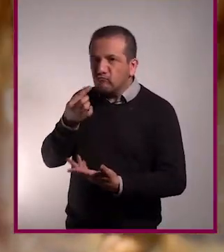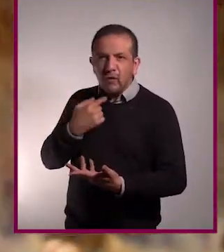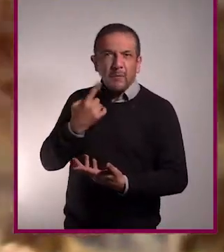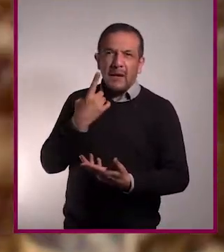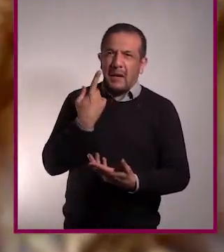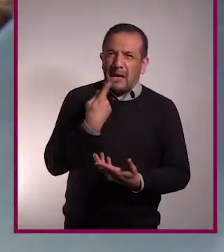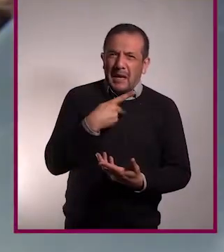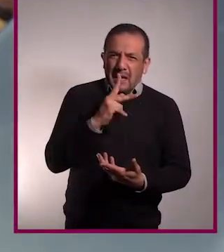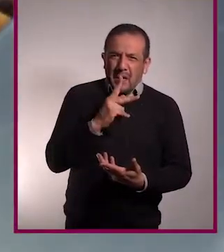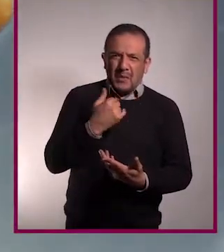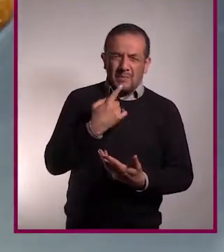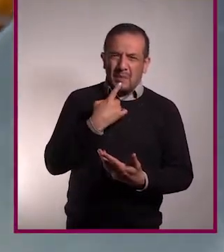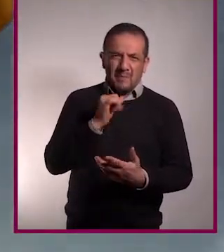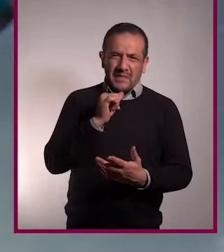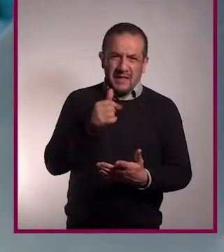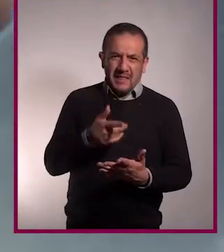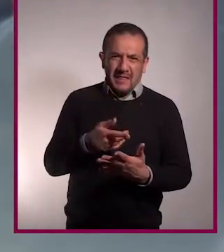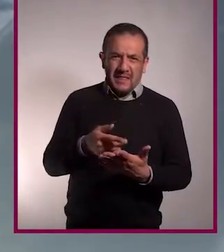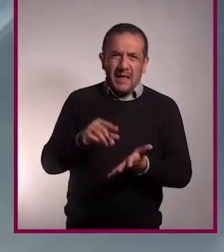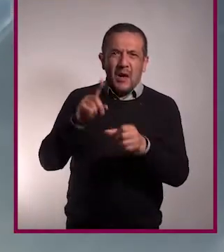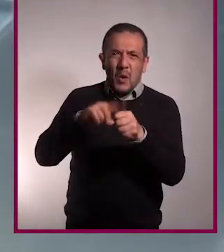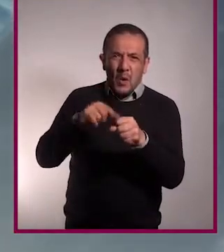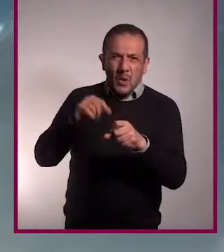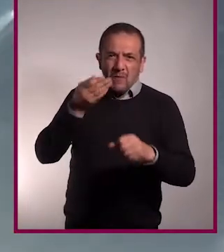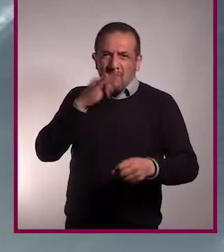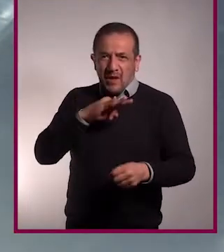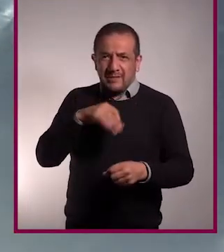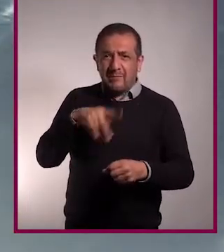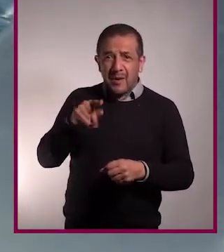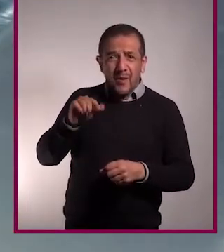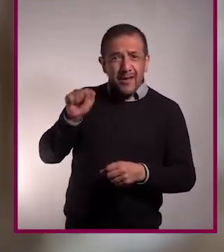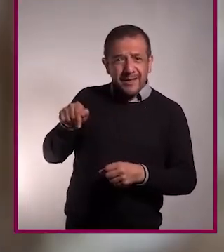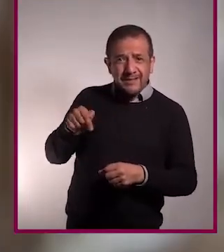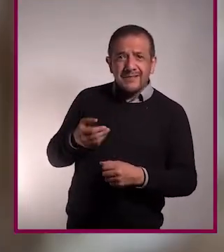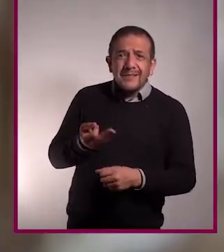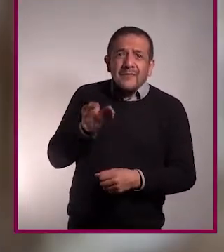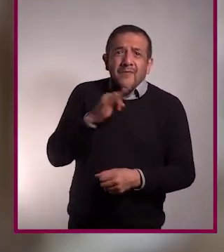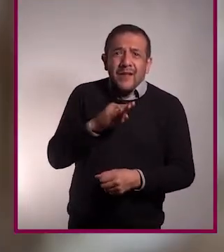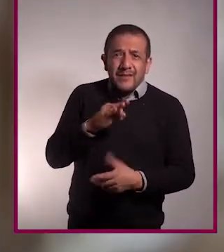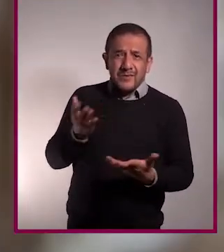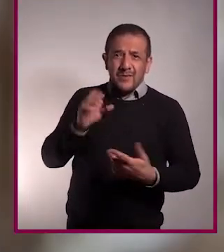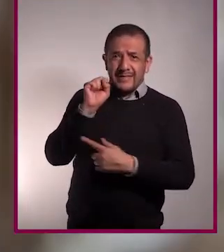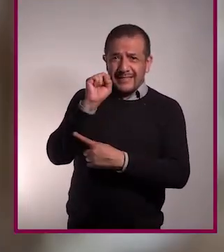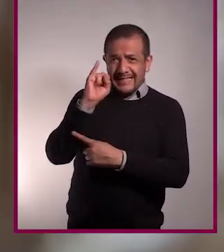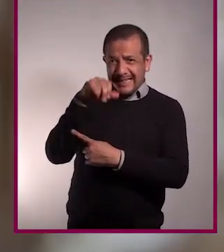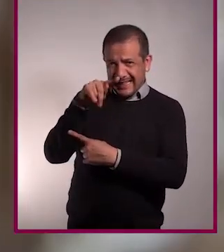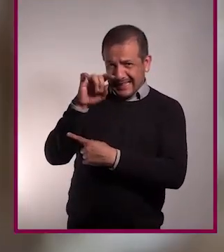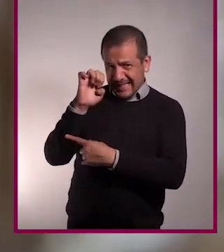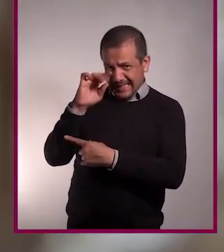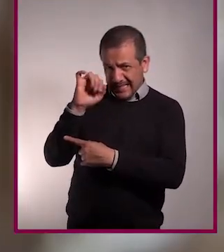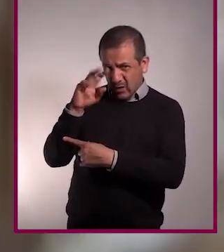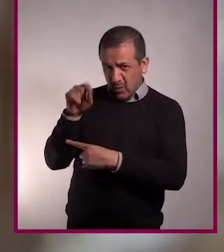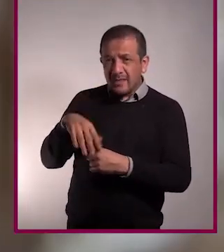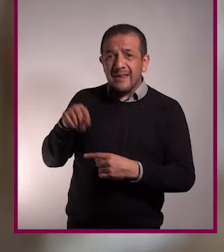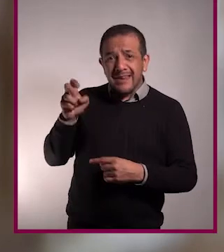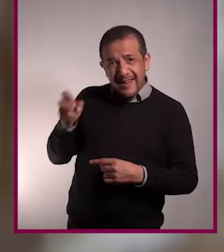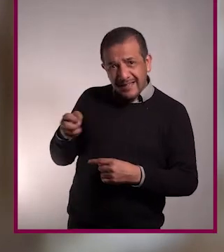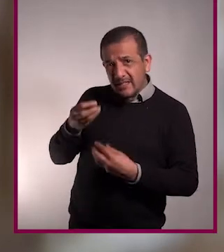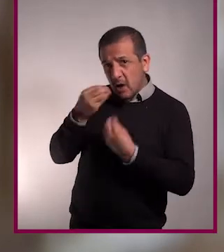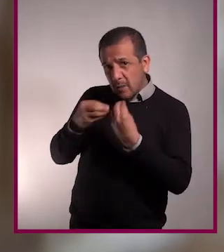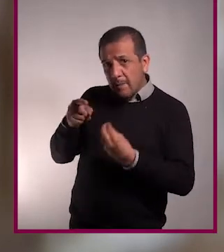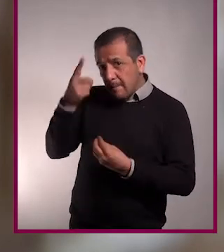realidad contienen saborizantes artificiales y colorantes, y de pollo no tienen nada. Para decirlo de una manera más clara, son